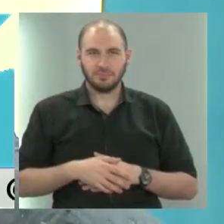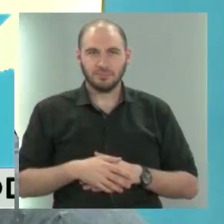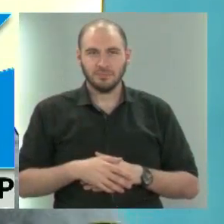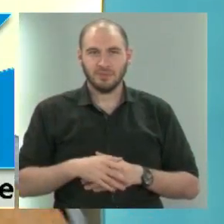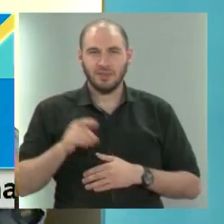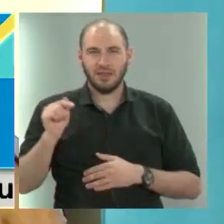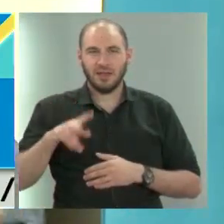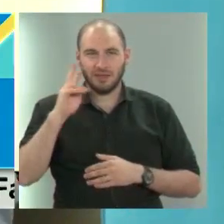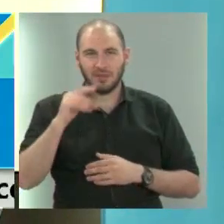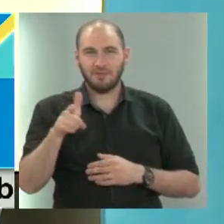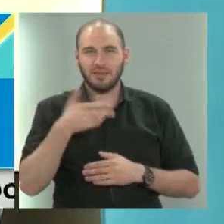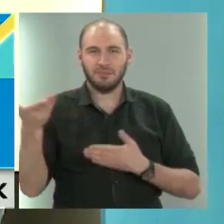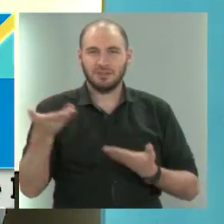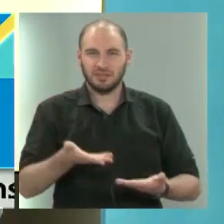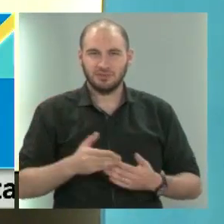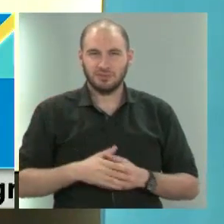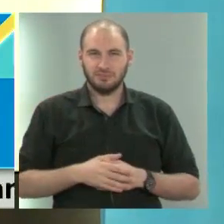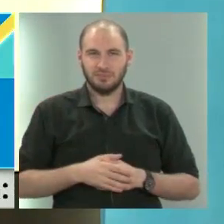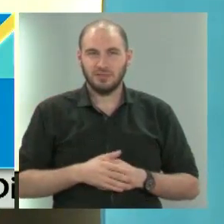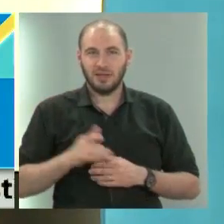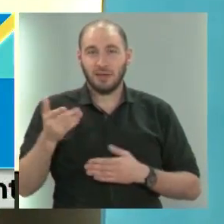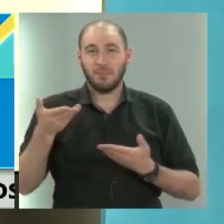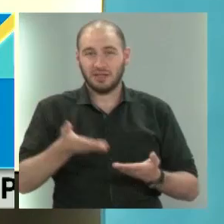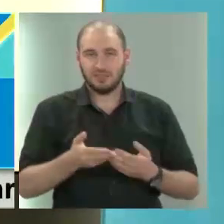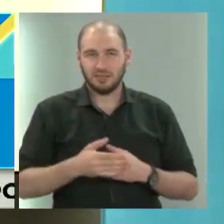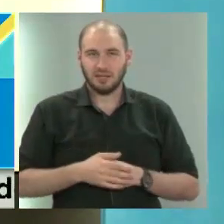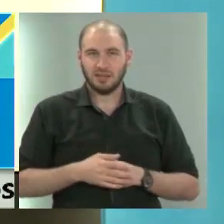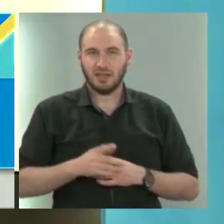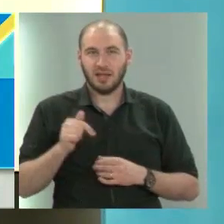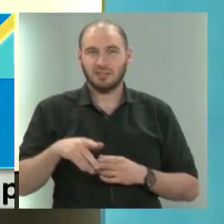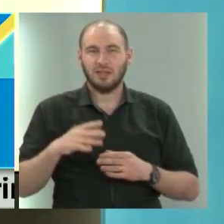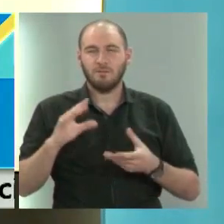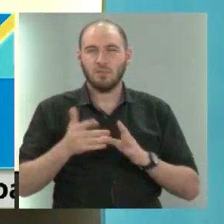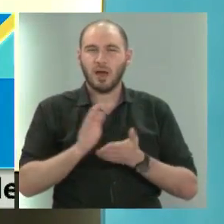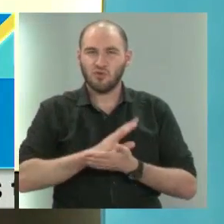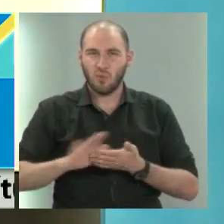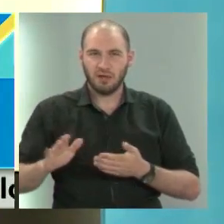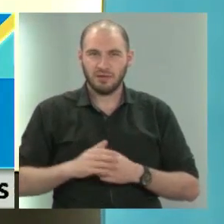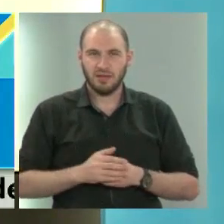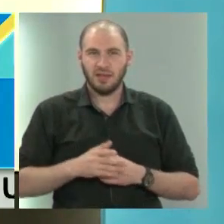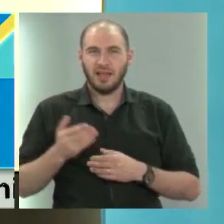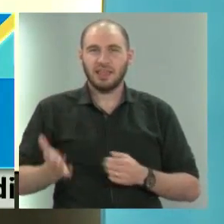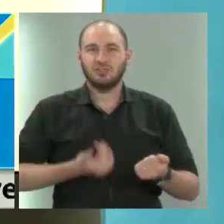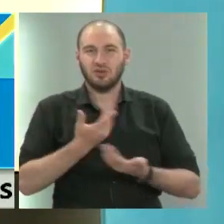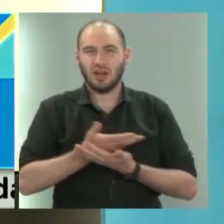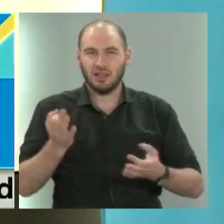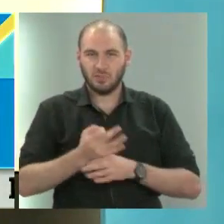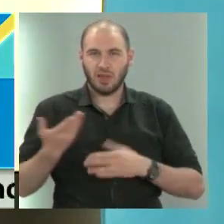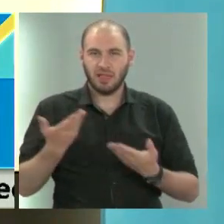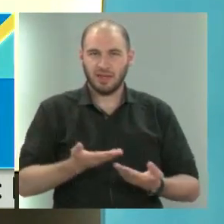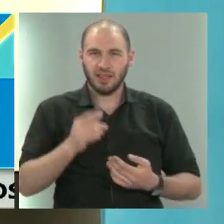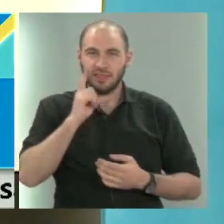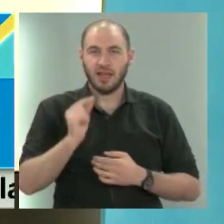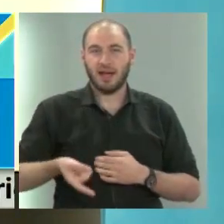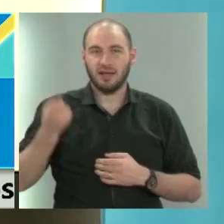Bueno, ahí teníamos el tape de presentación y tratando de presentar un poco este nuevo panorama que ha presentado la Dirección General de Escuelas en el